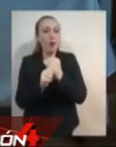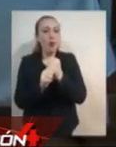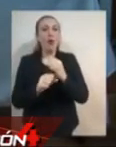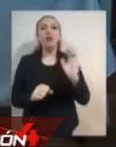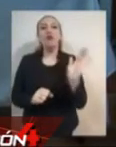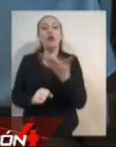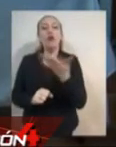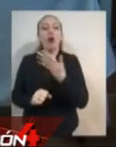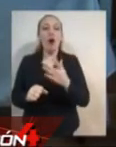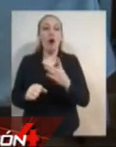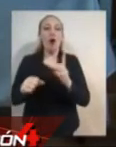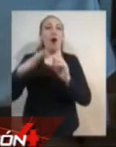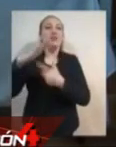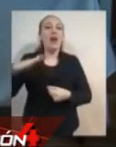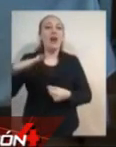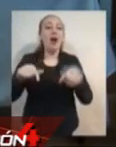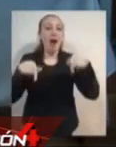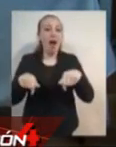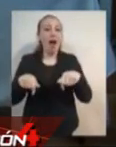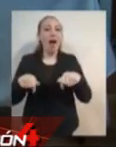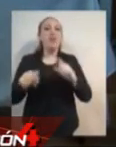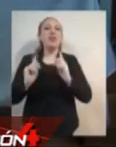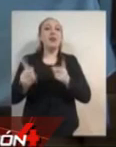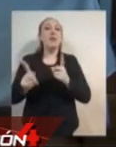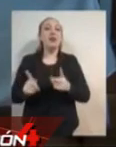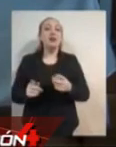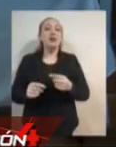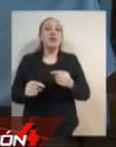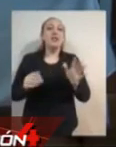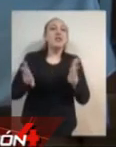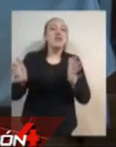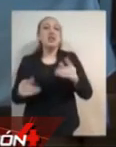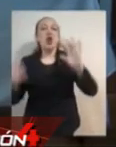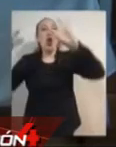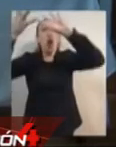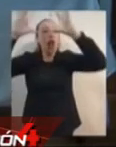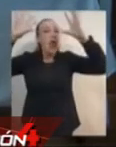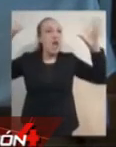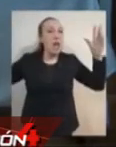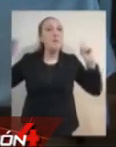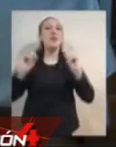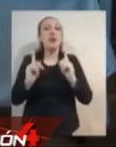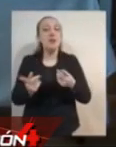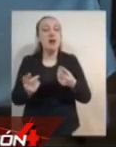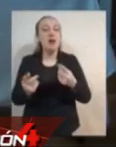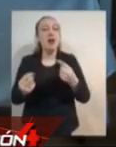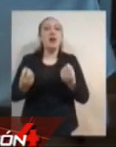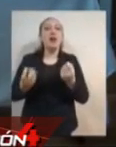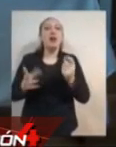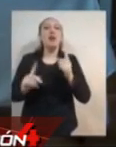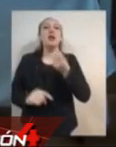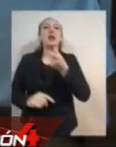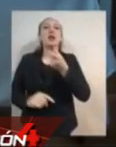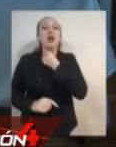región sur y cordillera por la crisis climática, por esta situación de emergencia climática, quiero